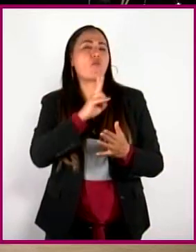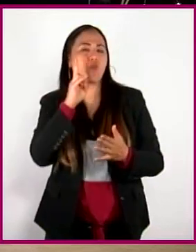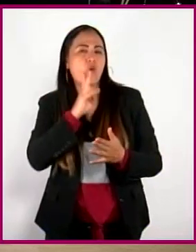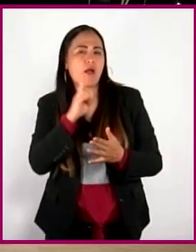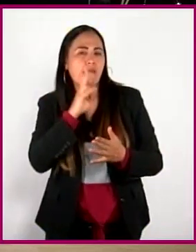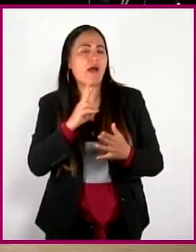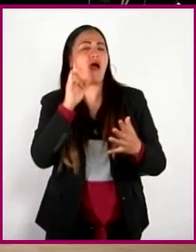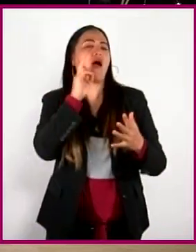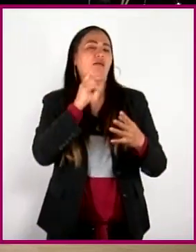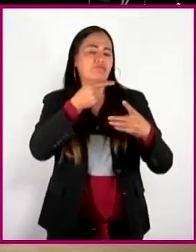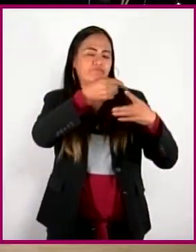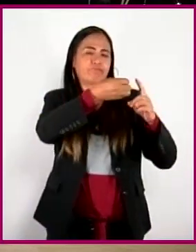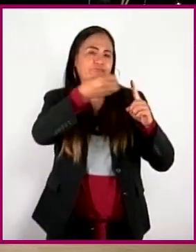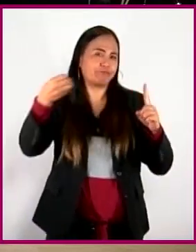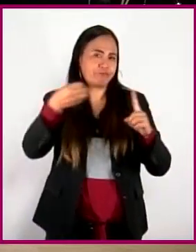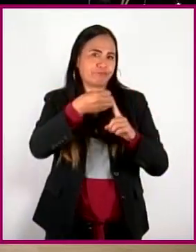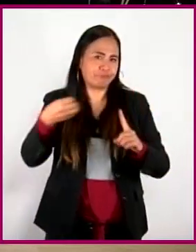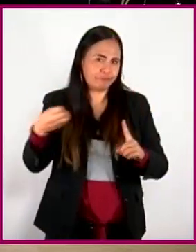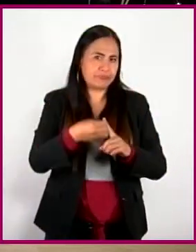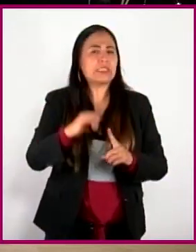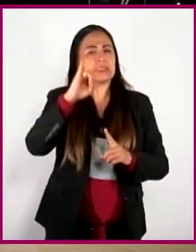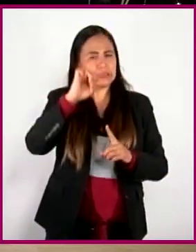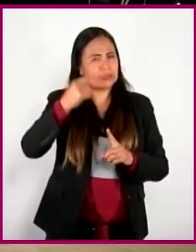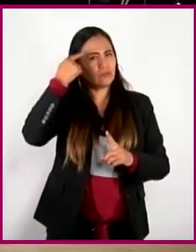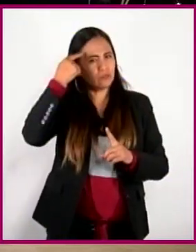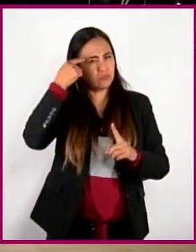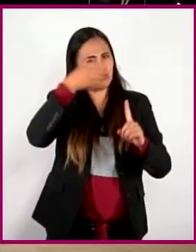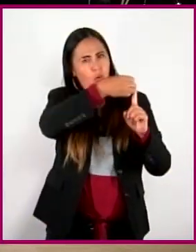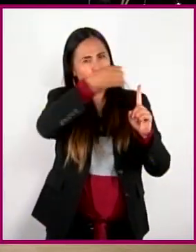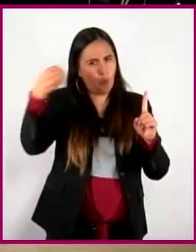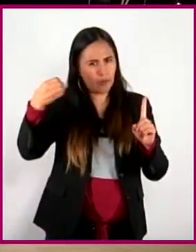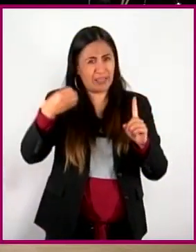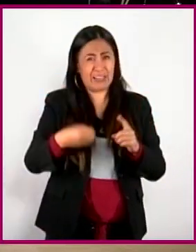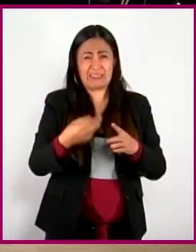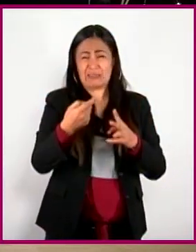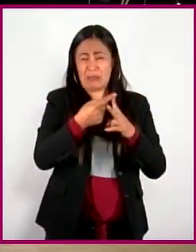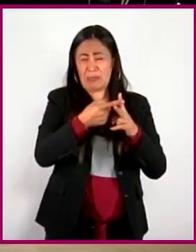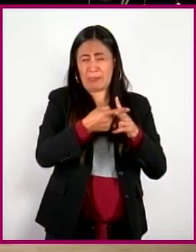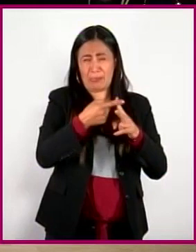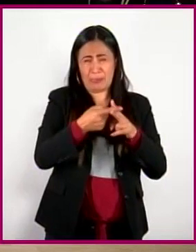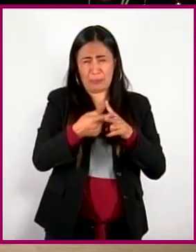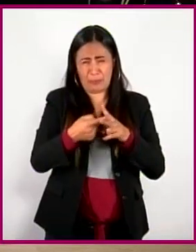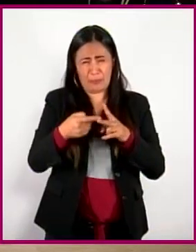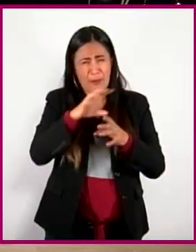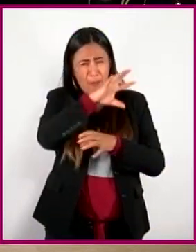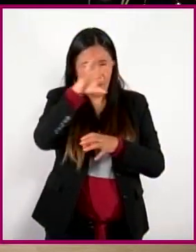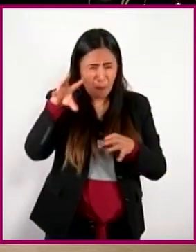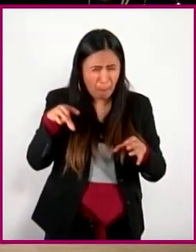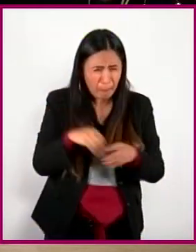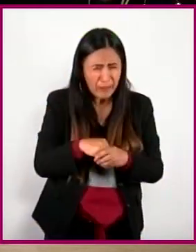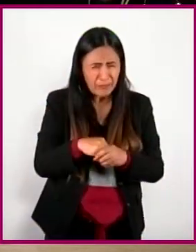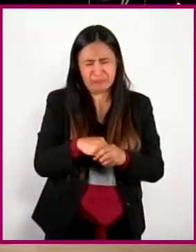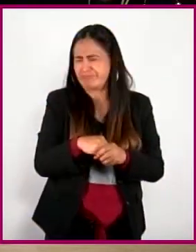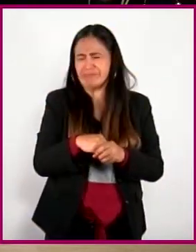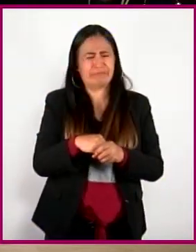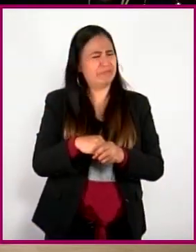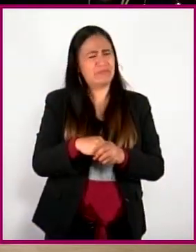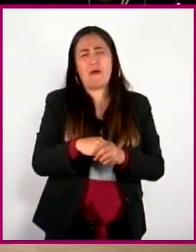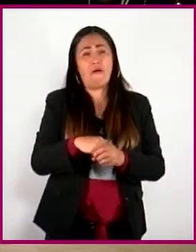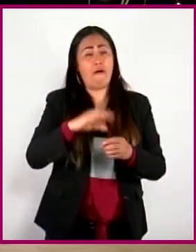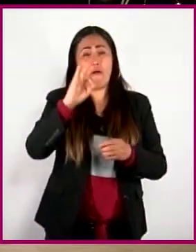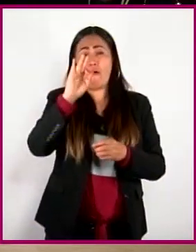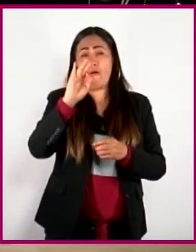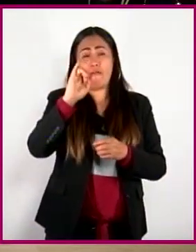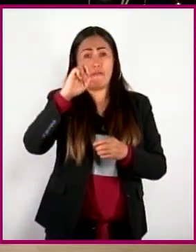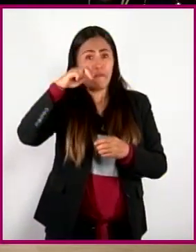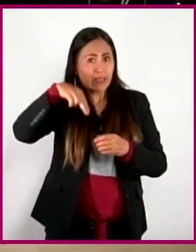funciona. Y hay formas de hacerlo de manera lógica sin tener que realizar todos los casos posibles, que son infinitos, pues tenemos